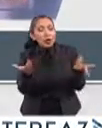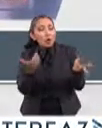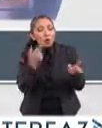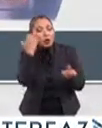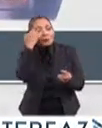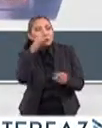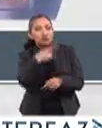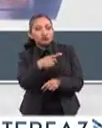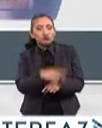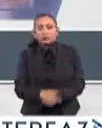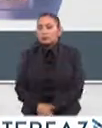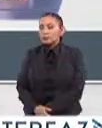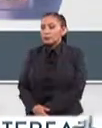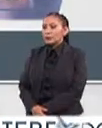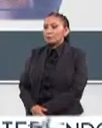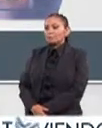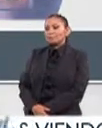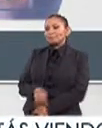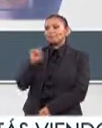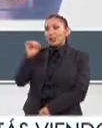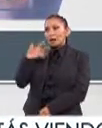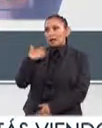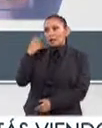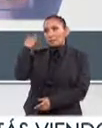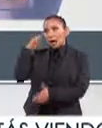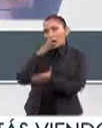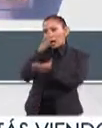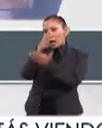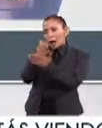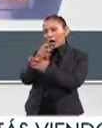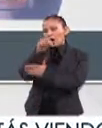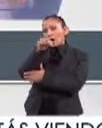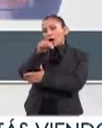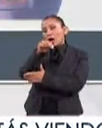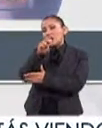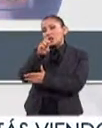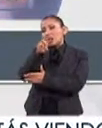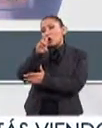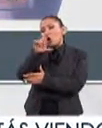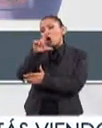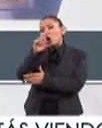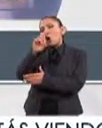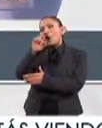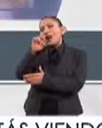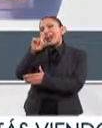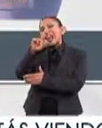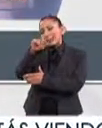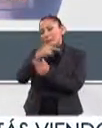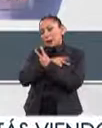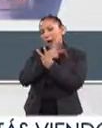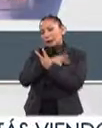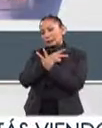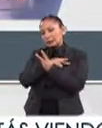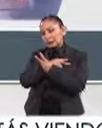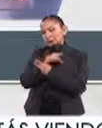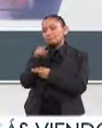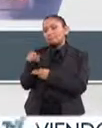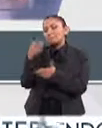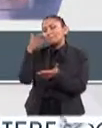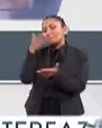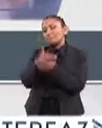fue esta experiencia? Sí, claro, hicimos un viaje a Nueva Orleans, meramente de vacaciones porque estuve en Thanksgiving y